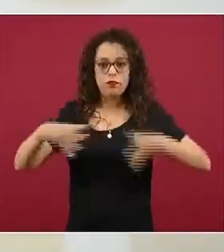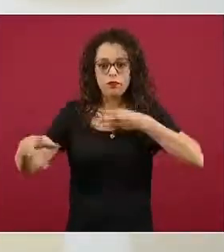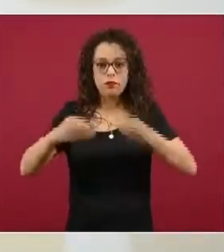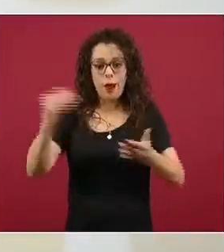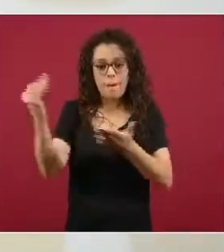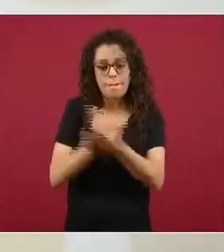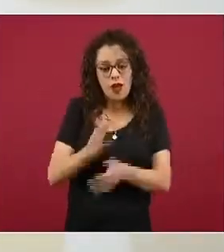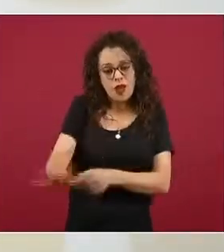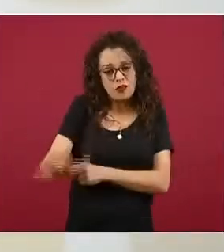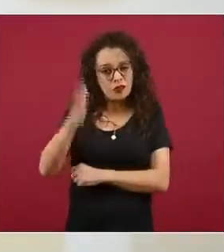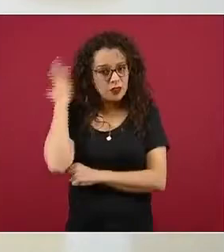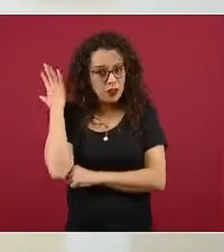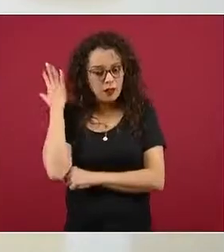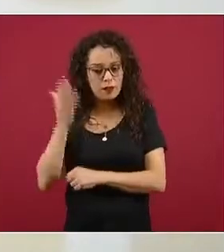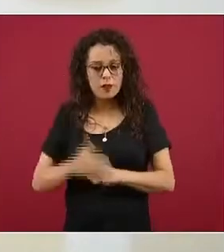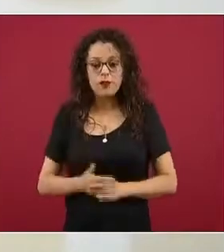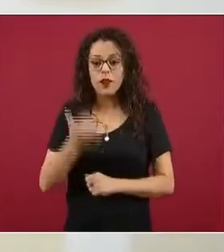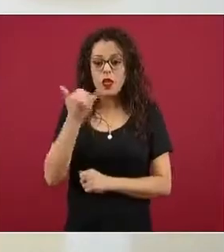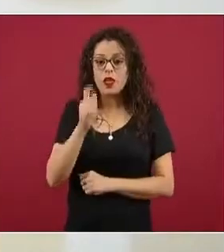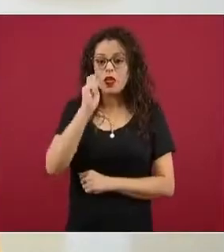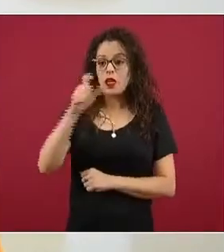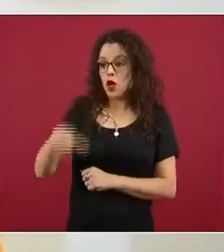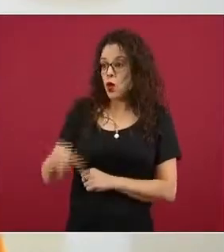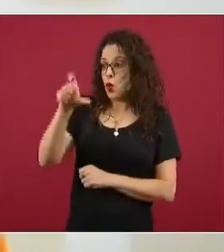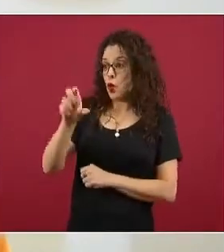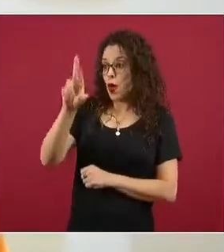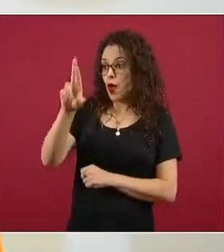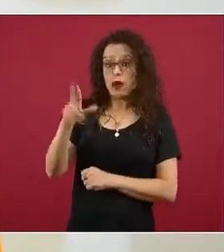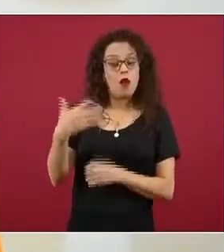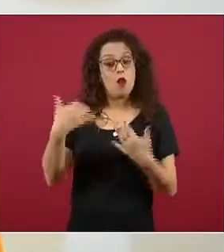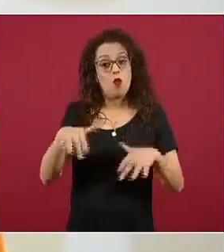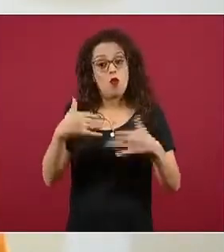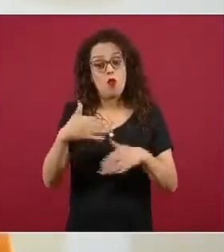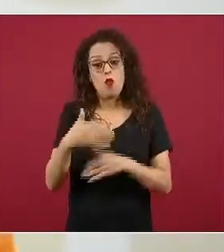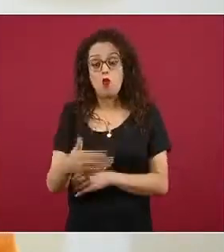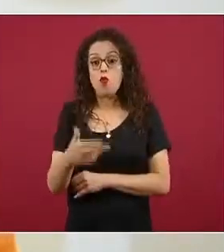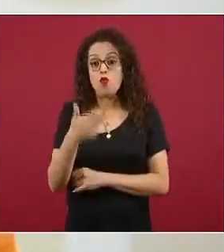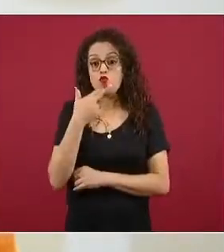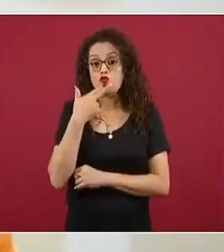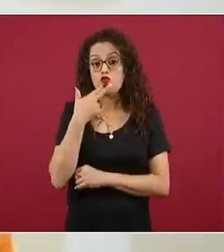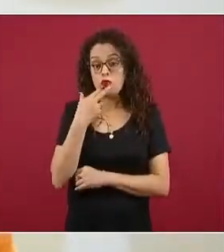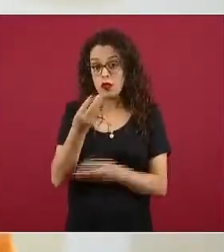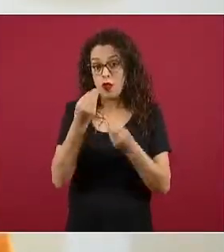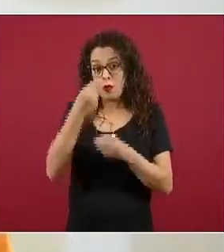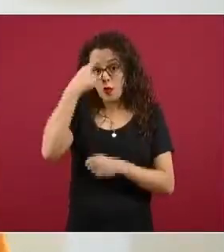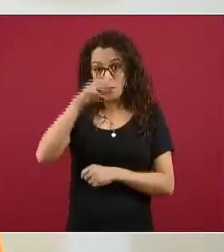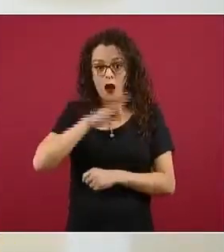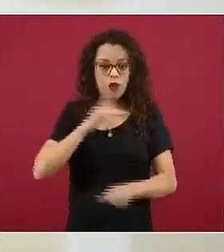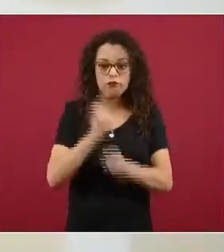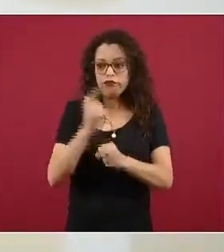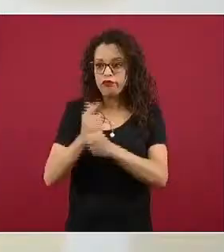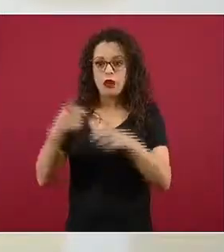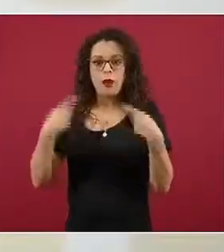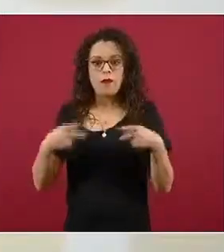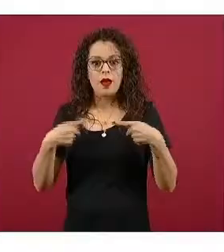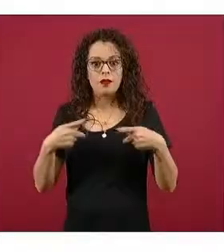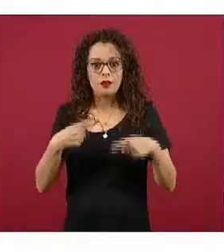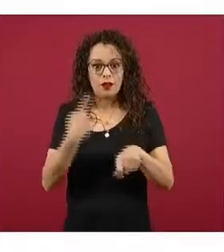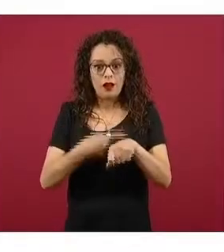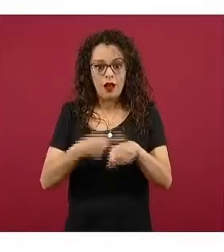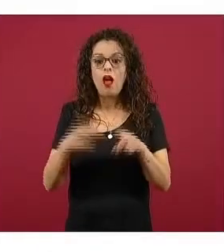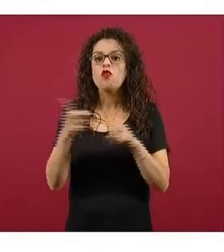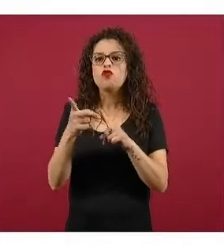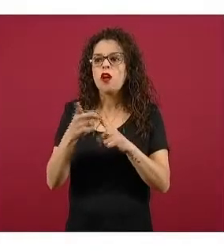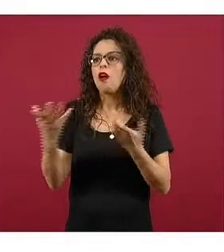QR, que ha sido muy útil para la identificación de casos, sí, y sobre todo que es una perspectiva de alertamiento